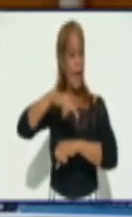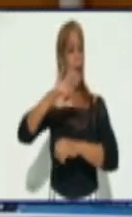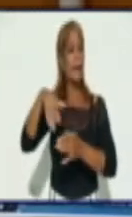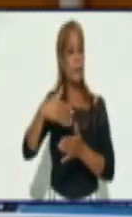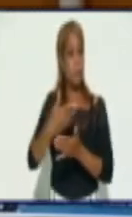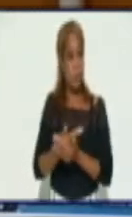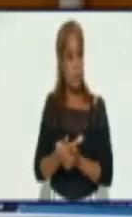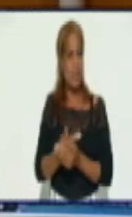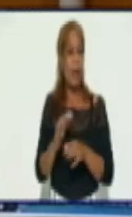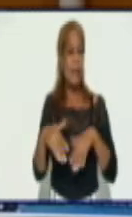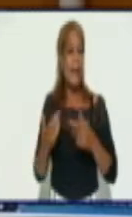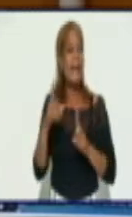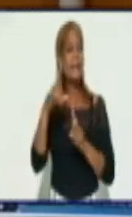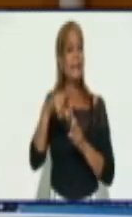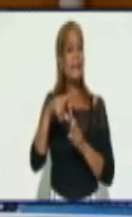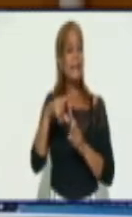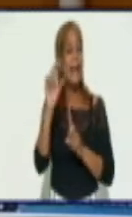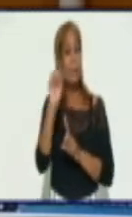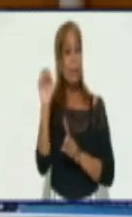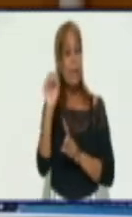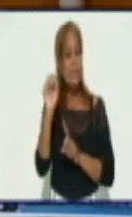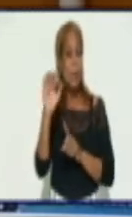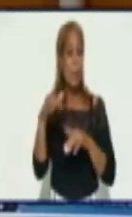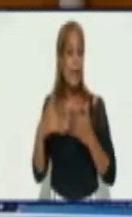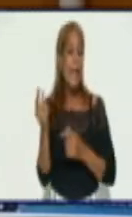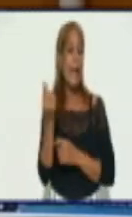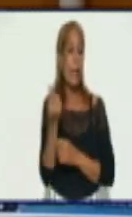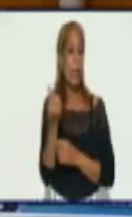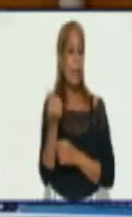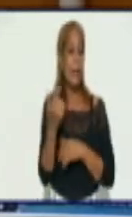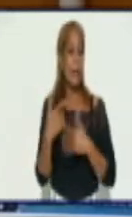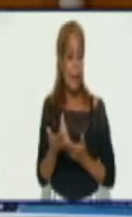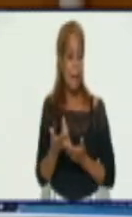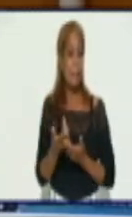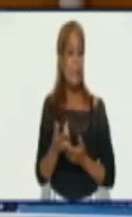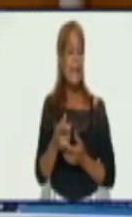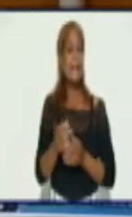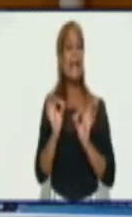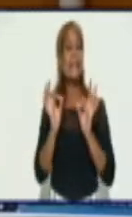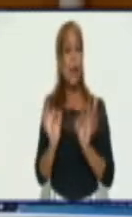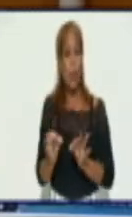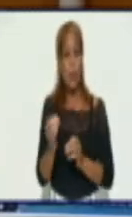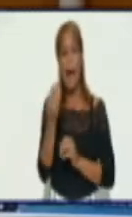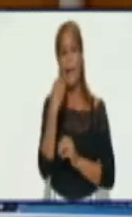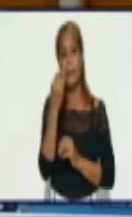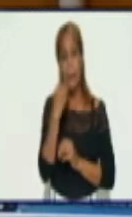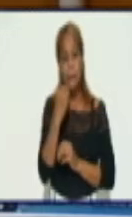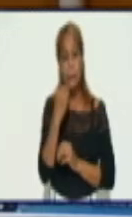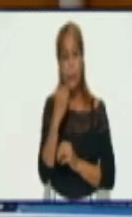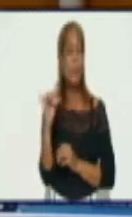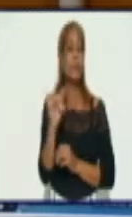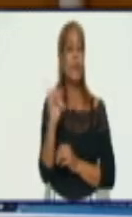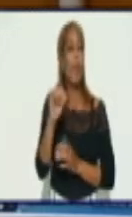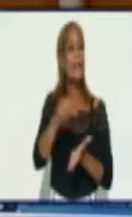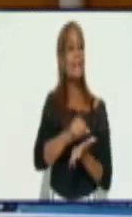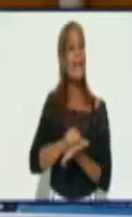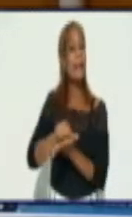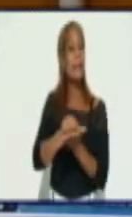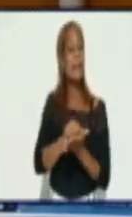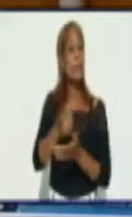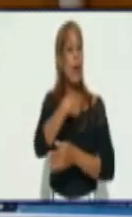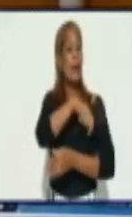y las transportaciones que aseguran alimentos que aseguran servicios a la población pero con